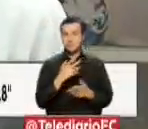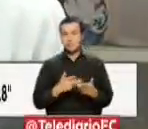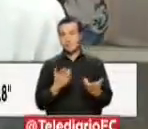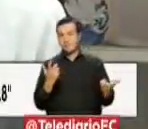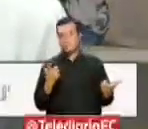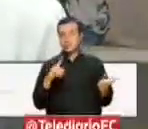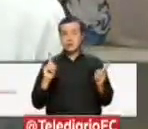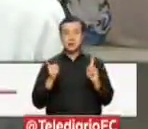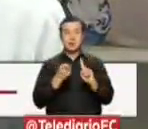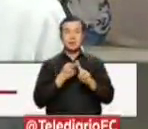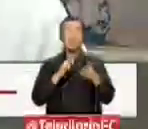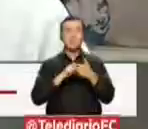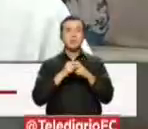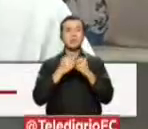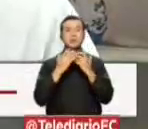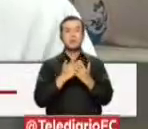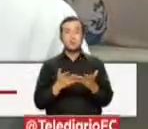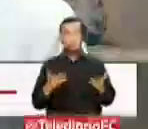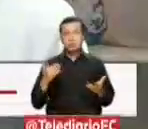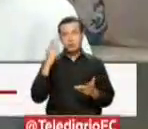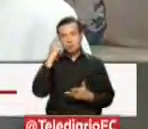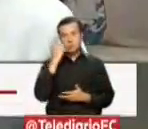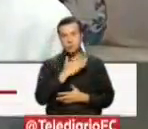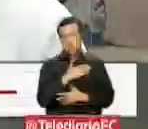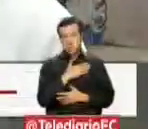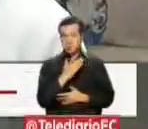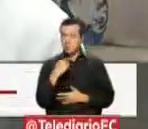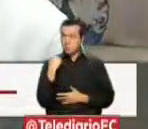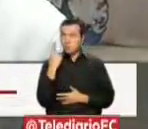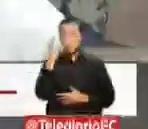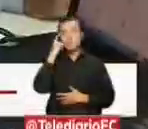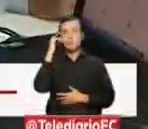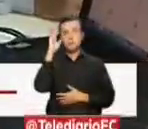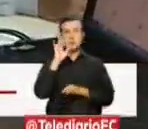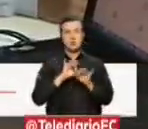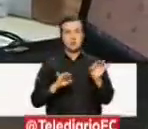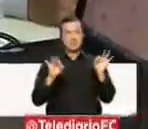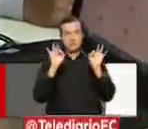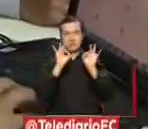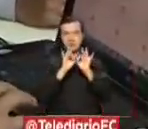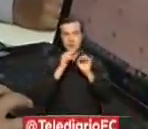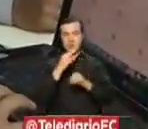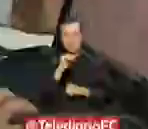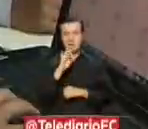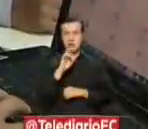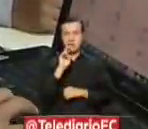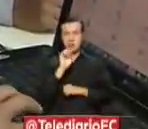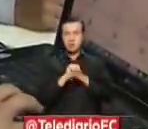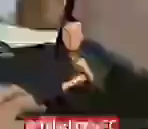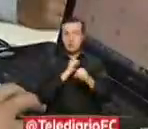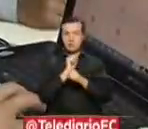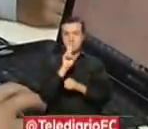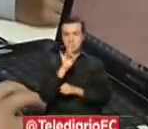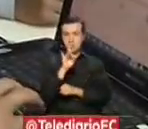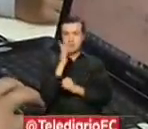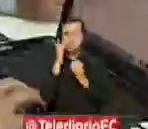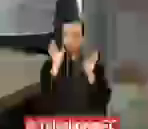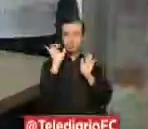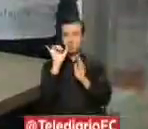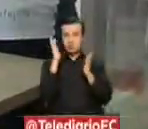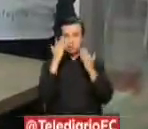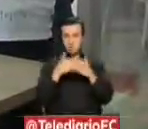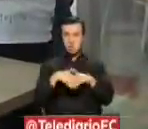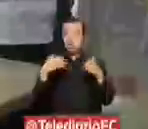primera brecha que tenemos que pasar es eso de creer en nosotros mismos, entonces yo creo que eso es lo principal. Sí. El Hackathon 2018 termina este sábado. Un